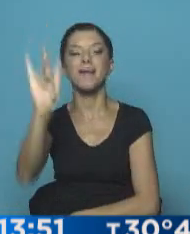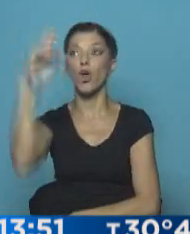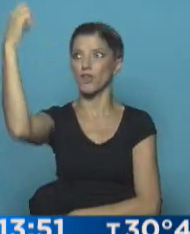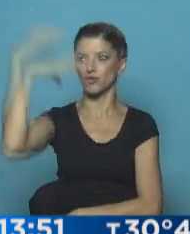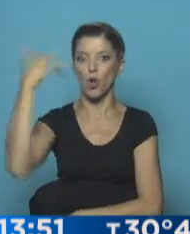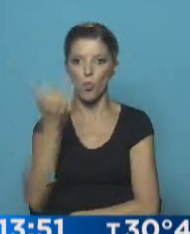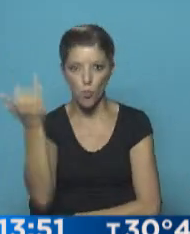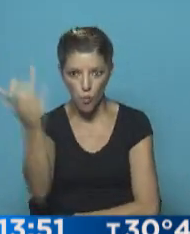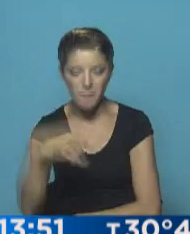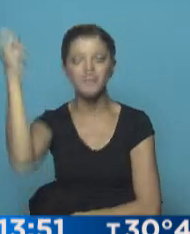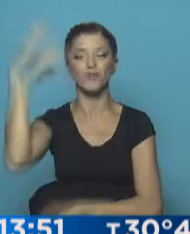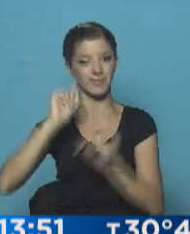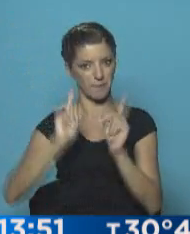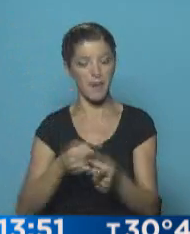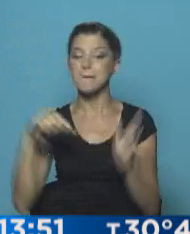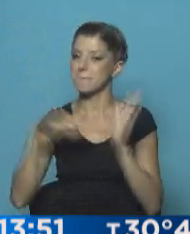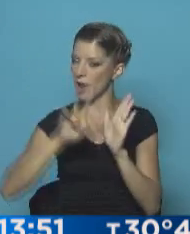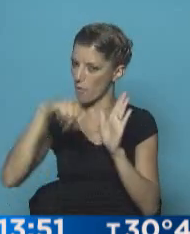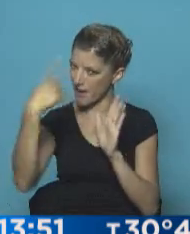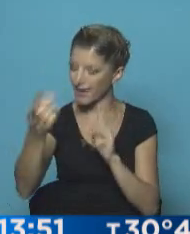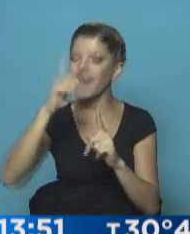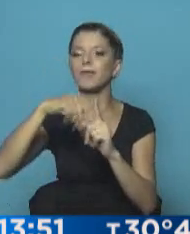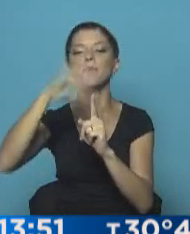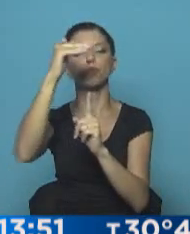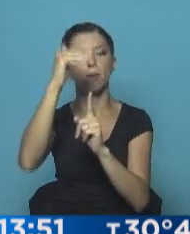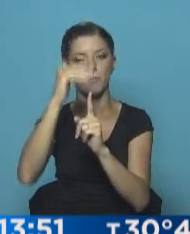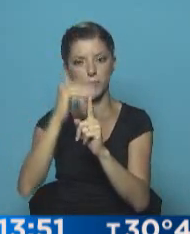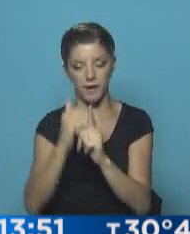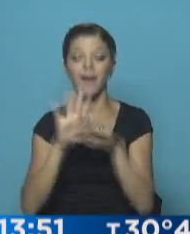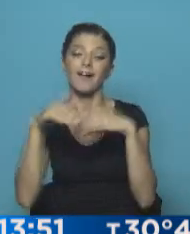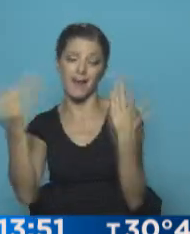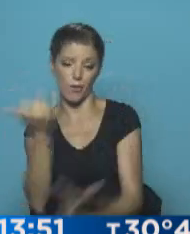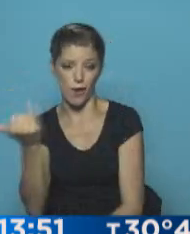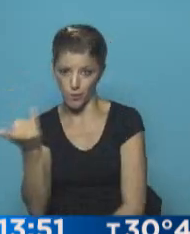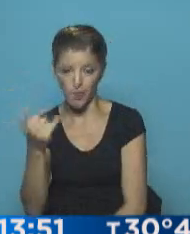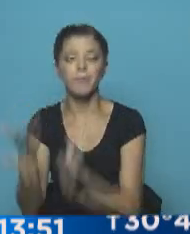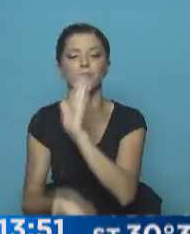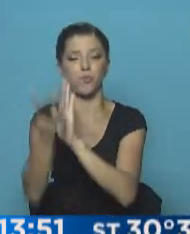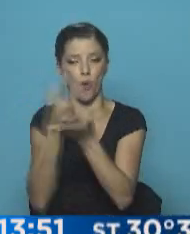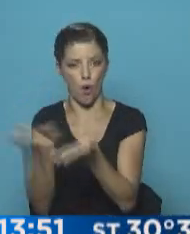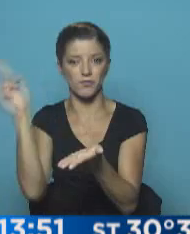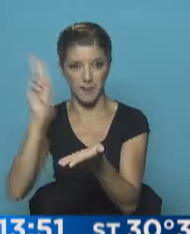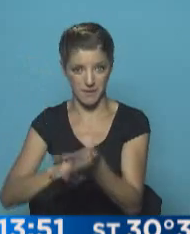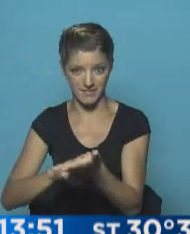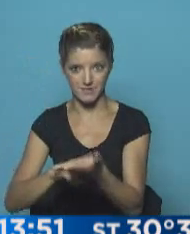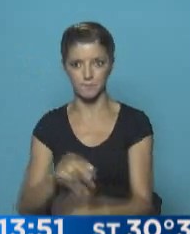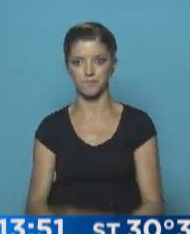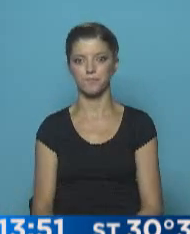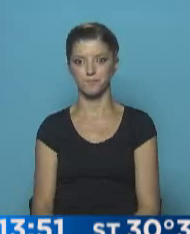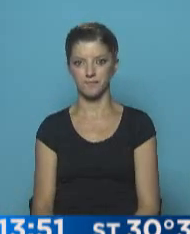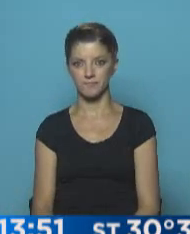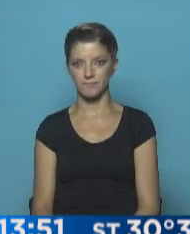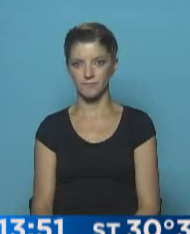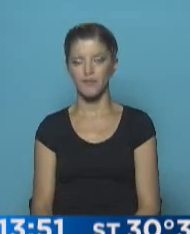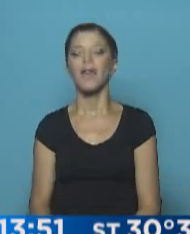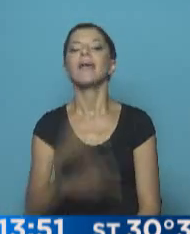jueves, solazo. Pero para mañana desciende un poquito la temperatura, claro, para el jueves se recupera en la costa atlántica y se va otra